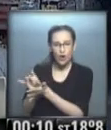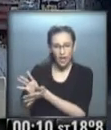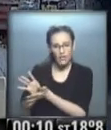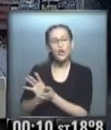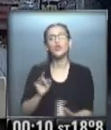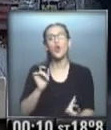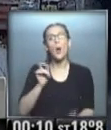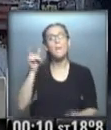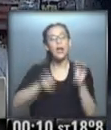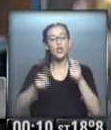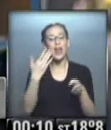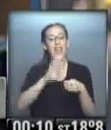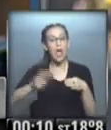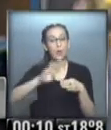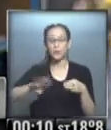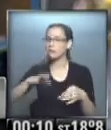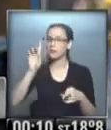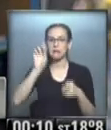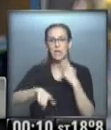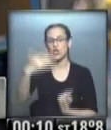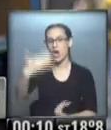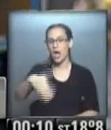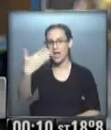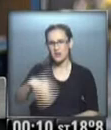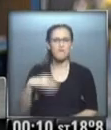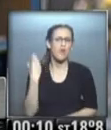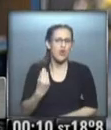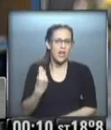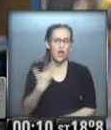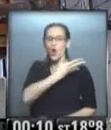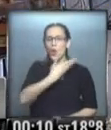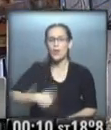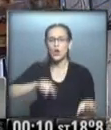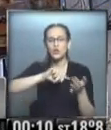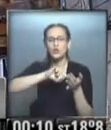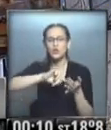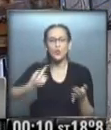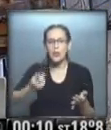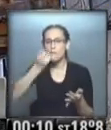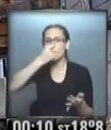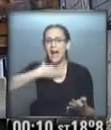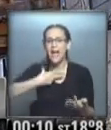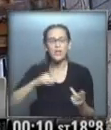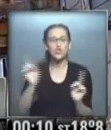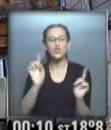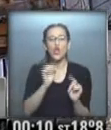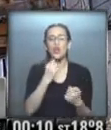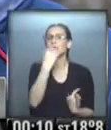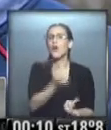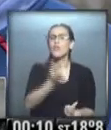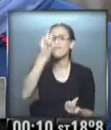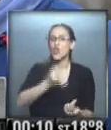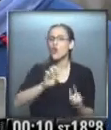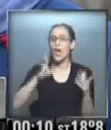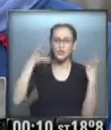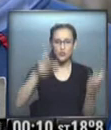quedarían literalmente en la calle porque el gobierno de la ciudad no le da respuesta a través de los programas de viviendas sociales. El